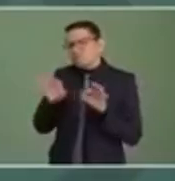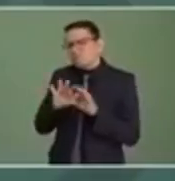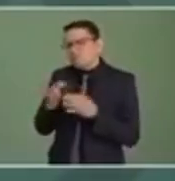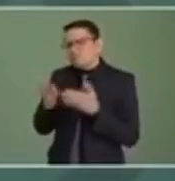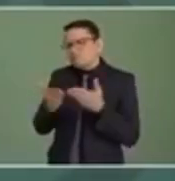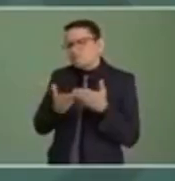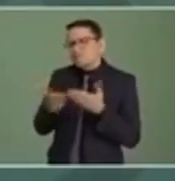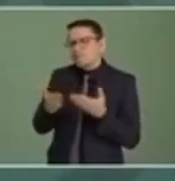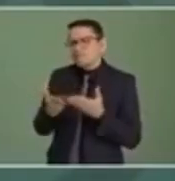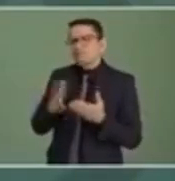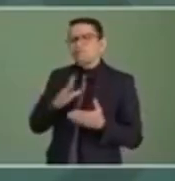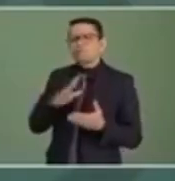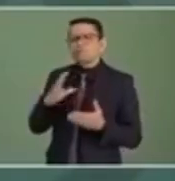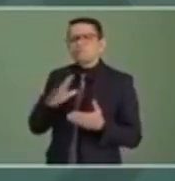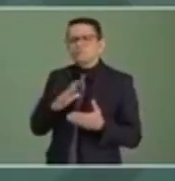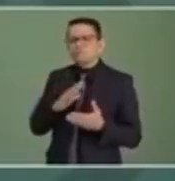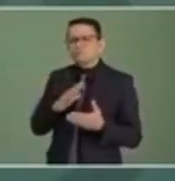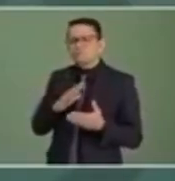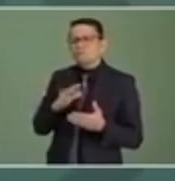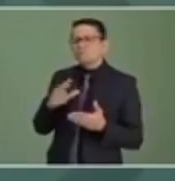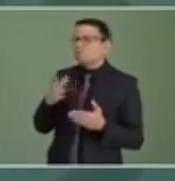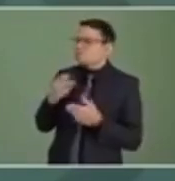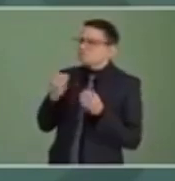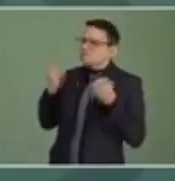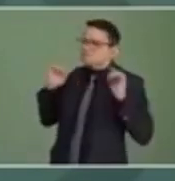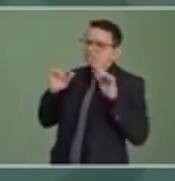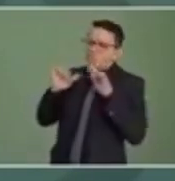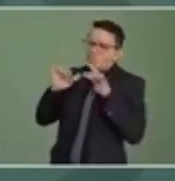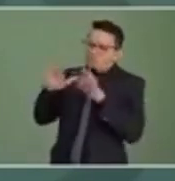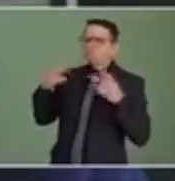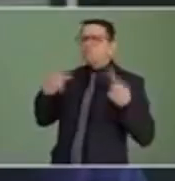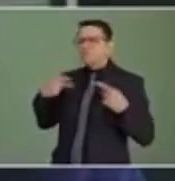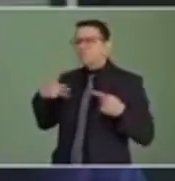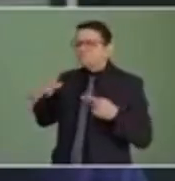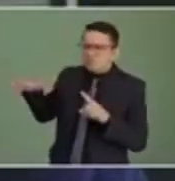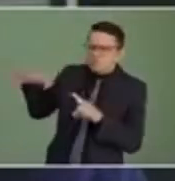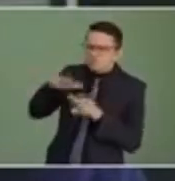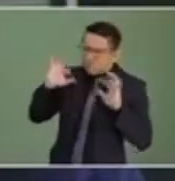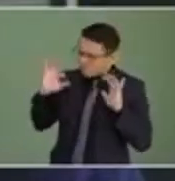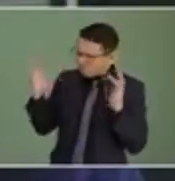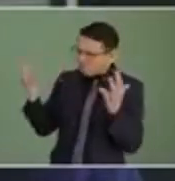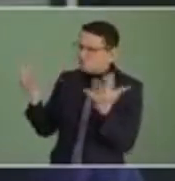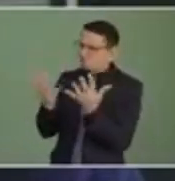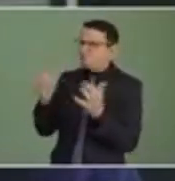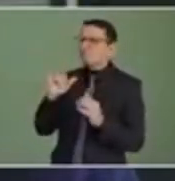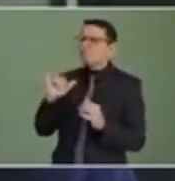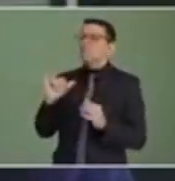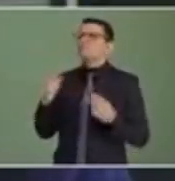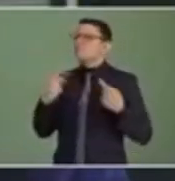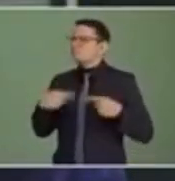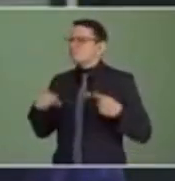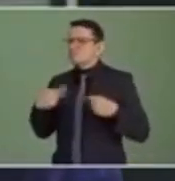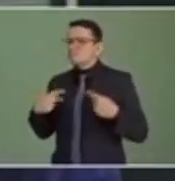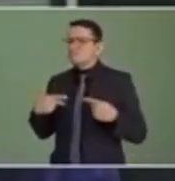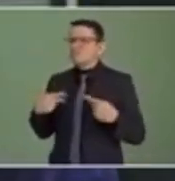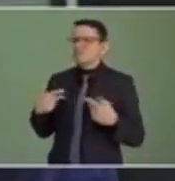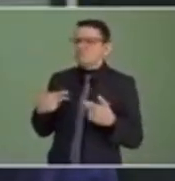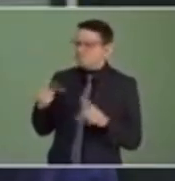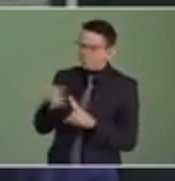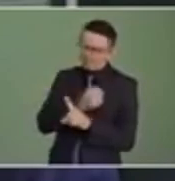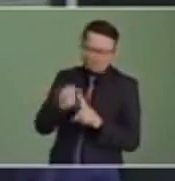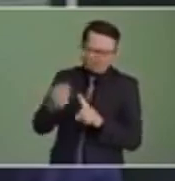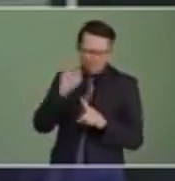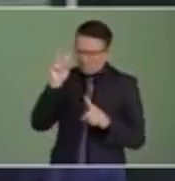El presidente Andrés Manuel López Obrador informó que se revisan los contratos de las empresas con las que el gobierno de México tiene convenio y si no son